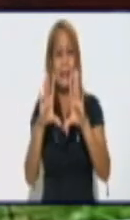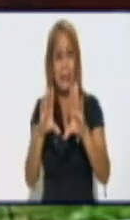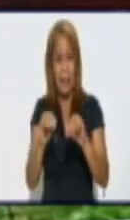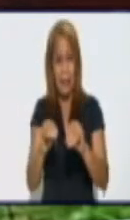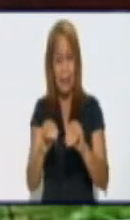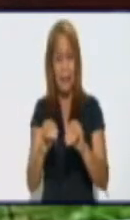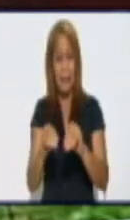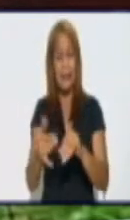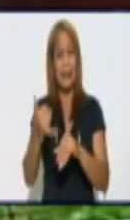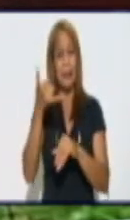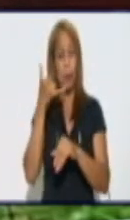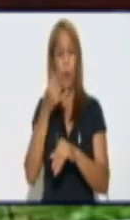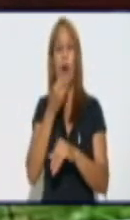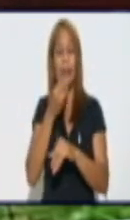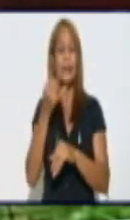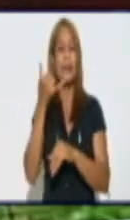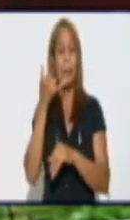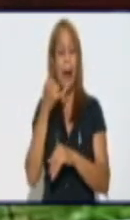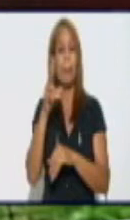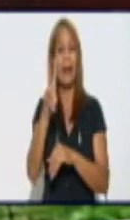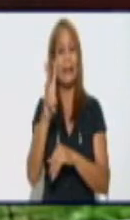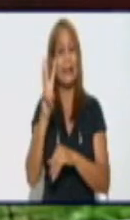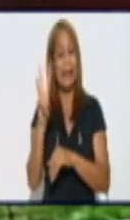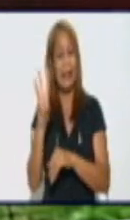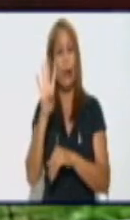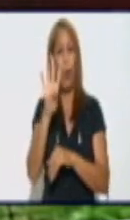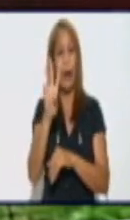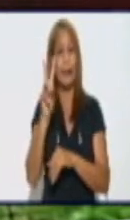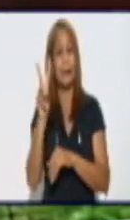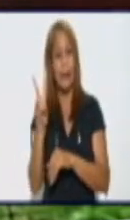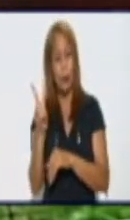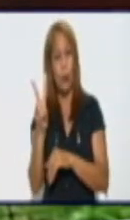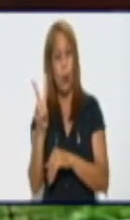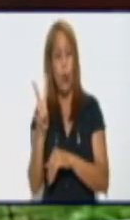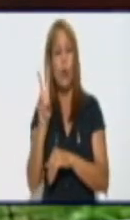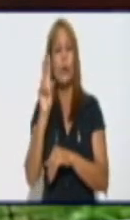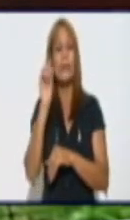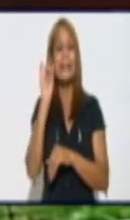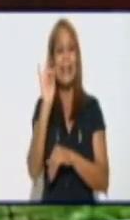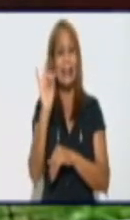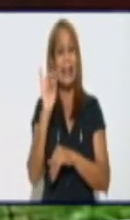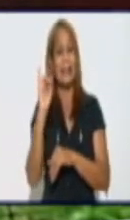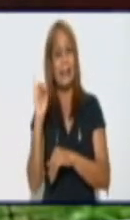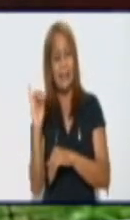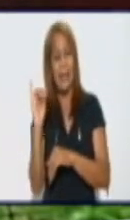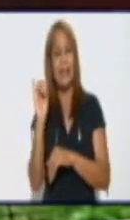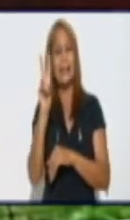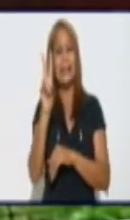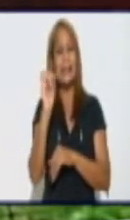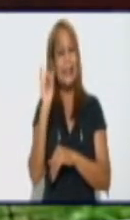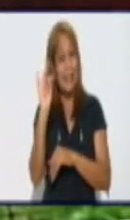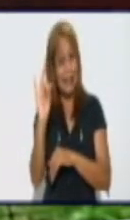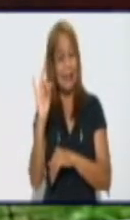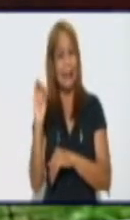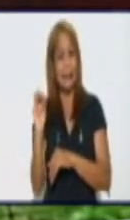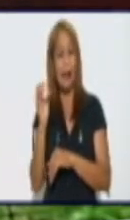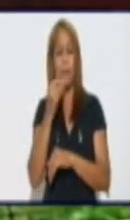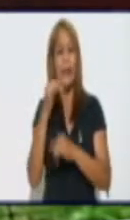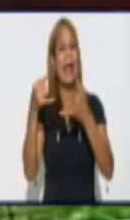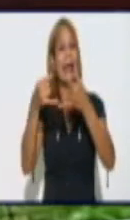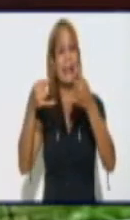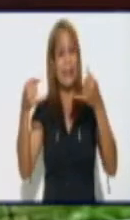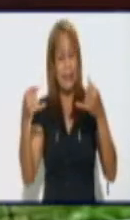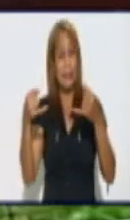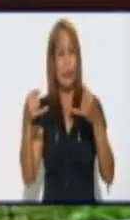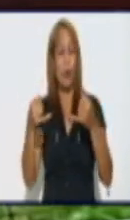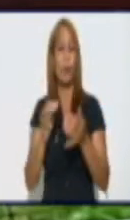23 42 76 70 extensión 133 reiteró